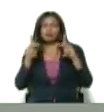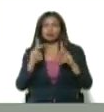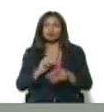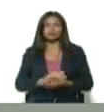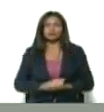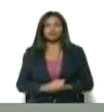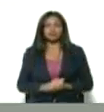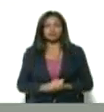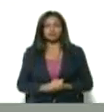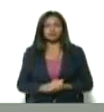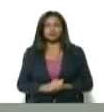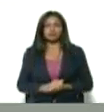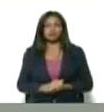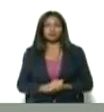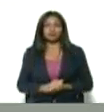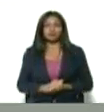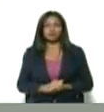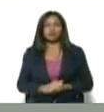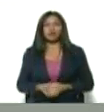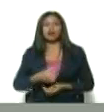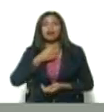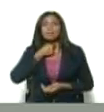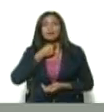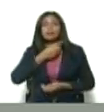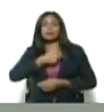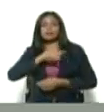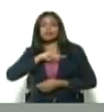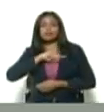padre español,